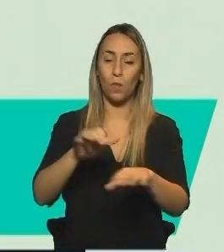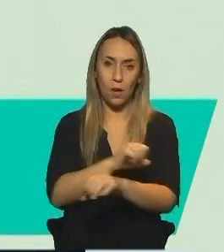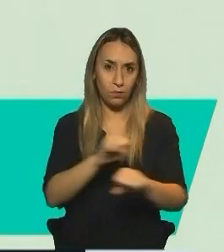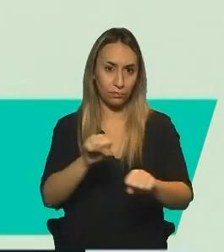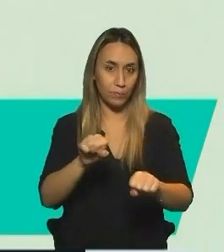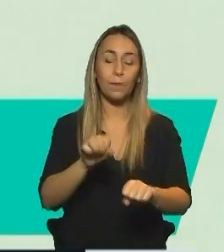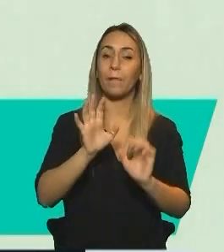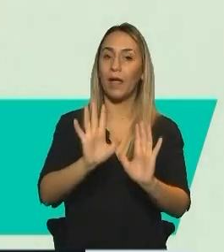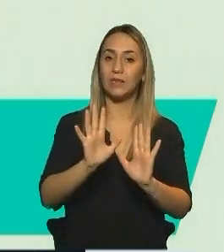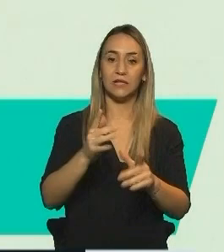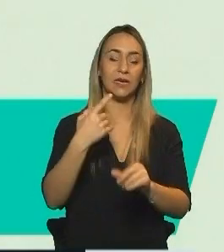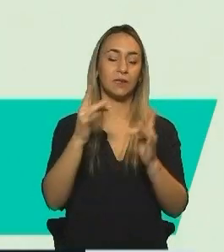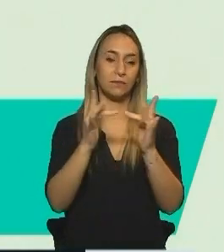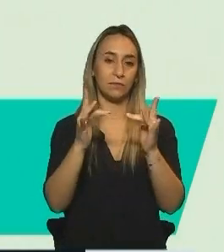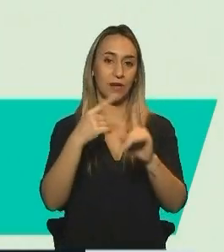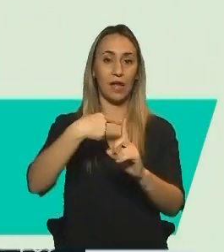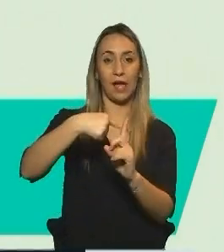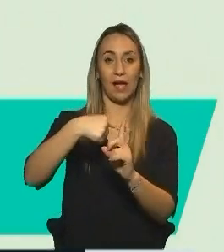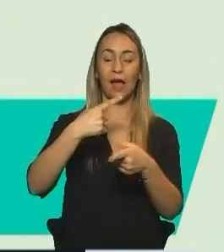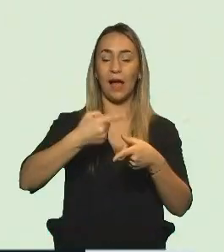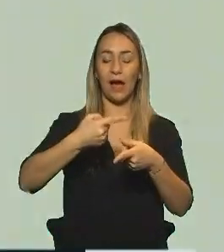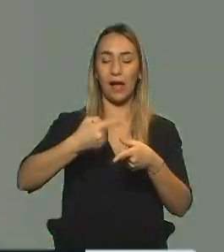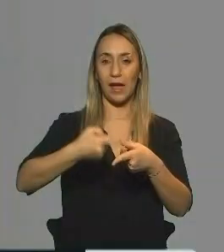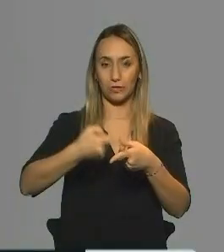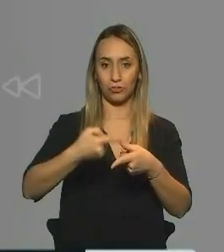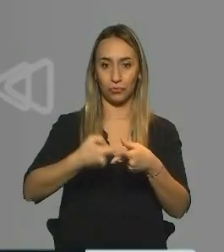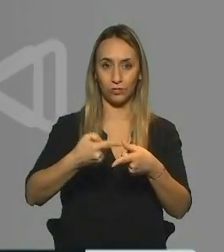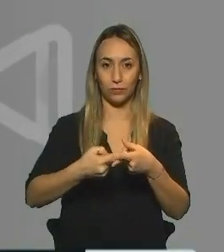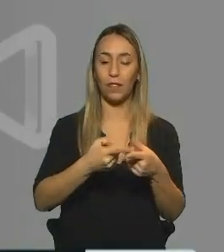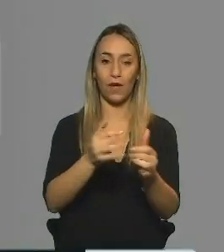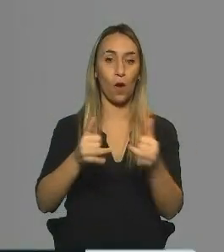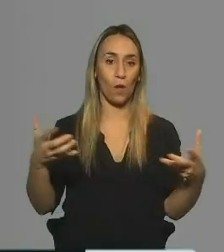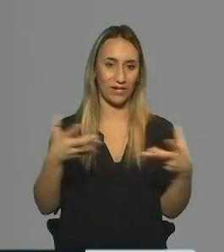de juventud a 27 años del atentado a la AMIA.